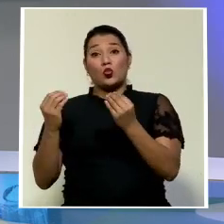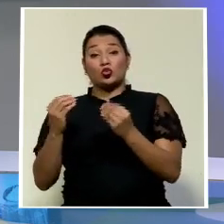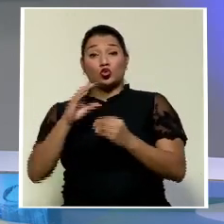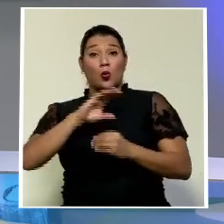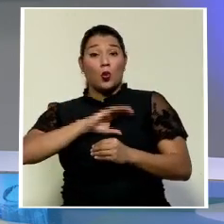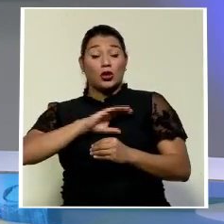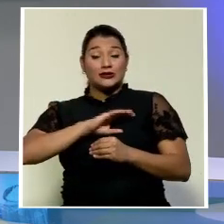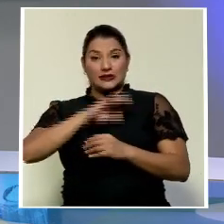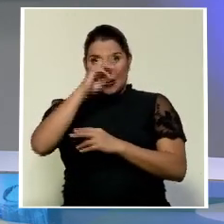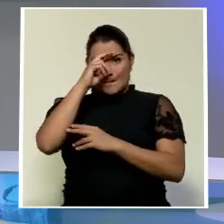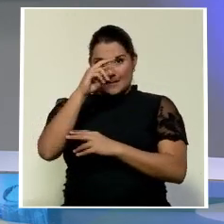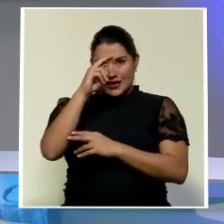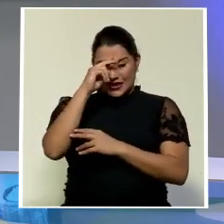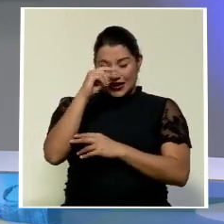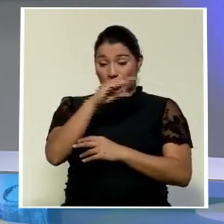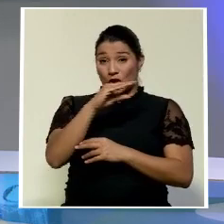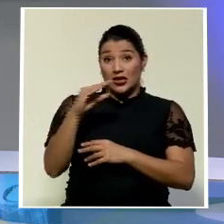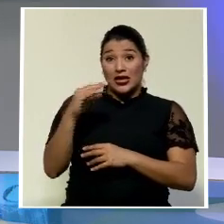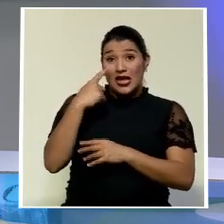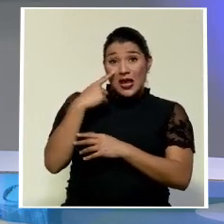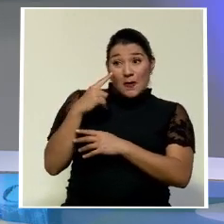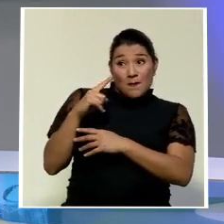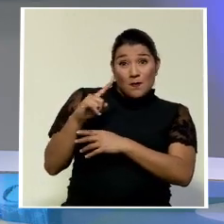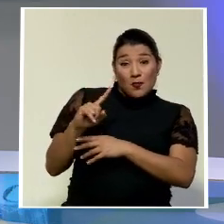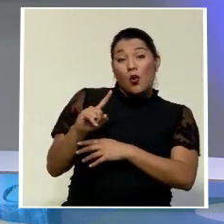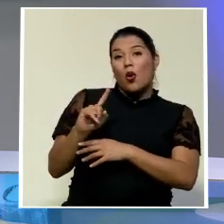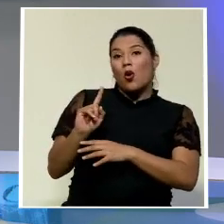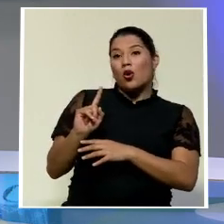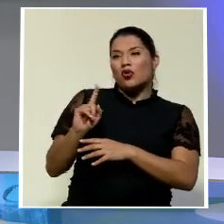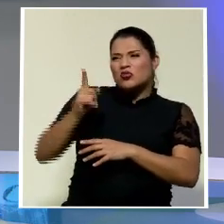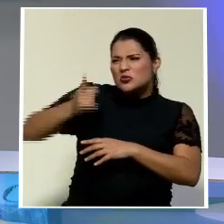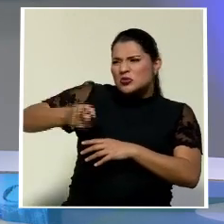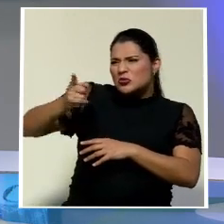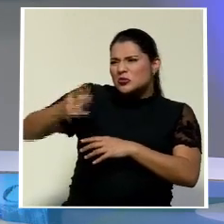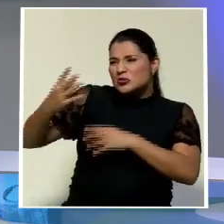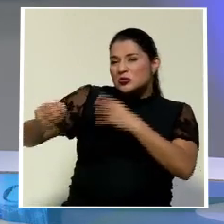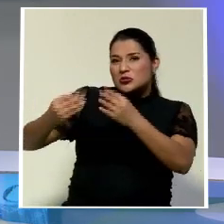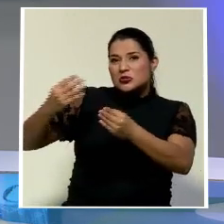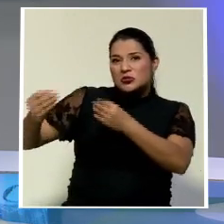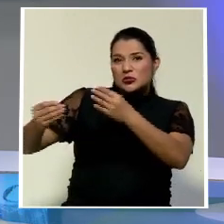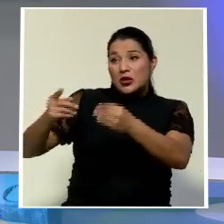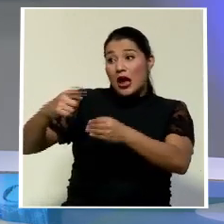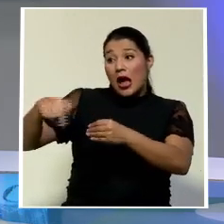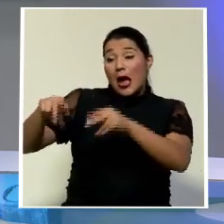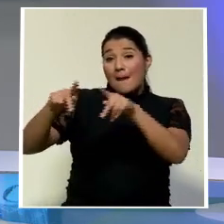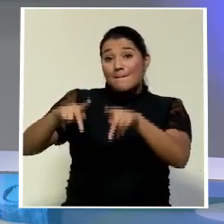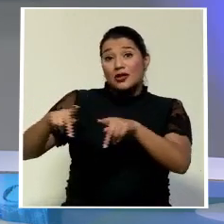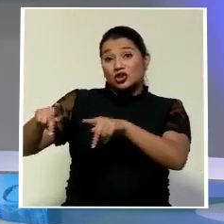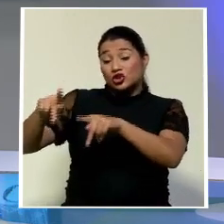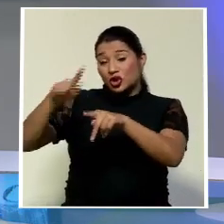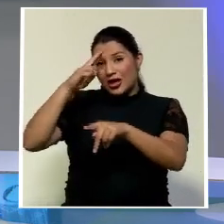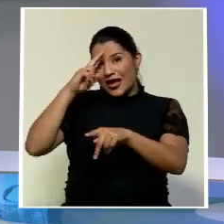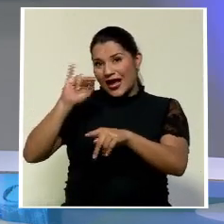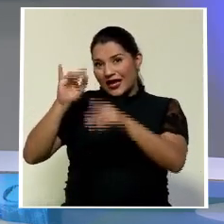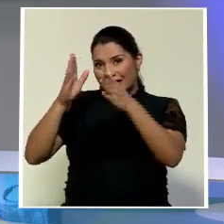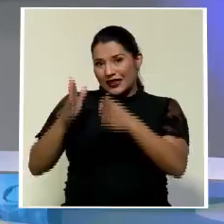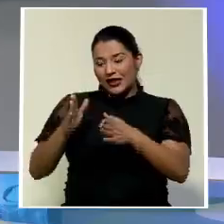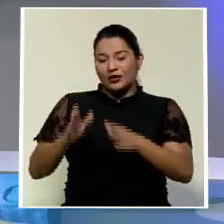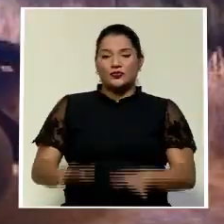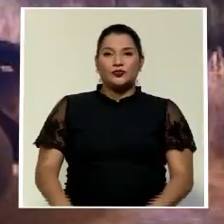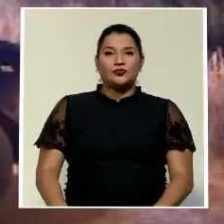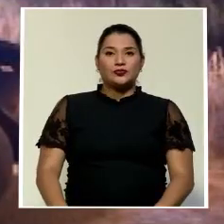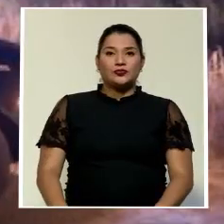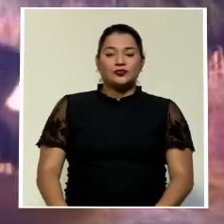mexicanos y ante la perspectiva de un desalojo forzado de los migrantes haitianos que allí están.